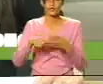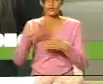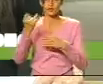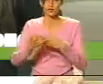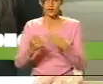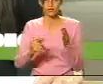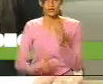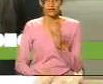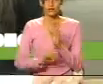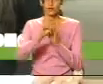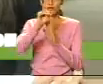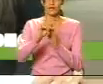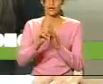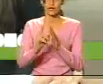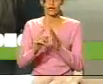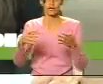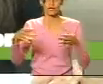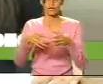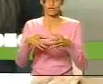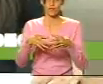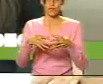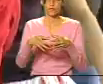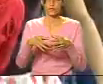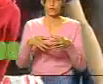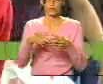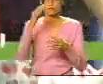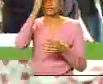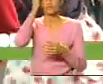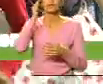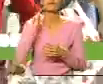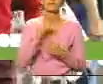proyectos que desarrolla la compañía